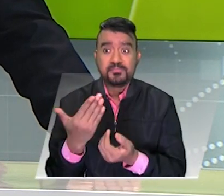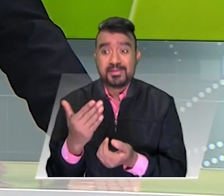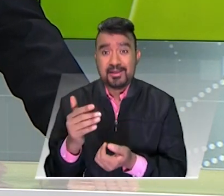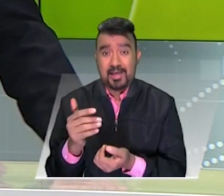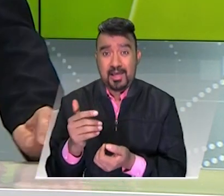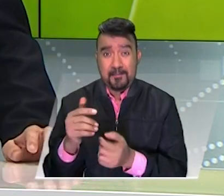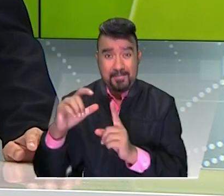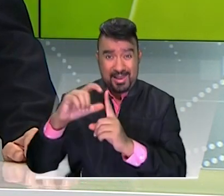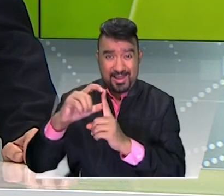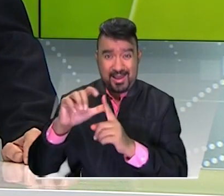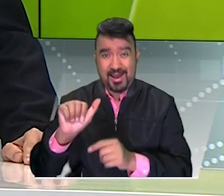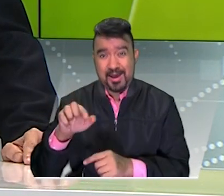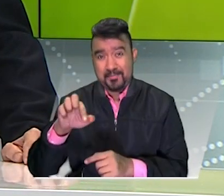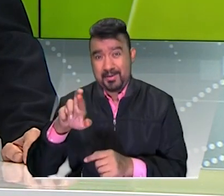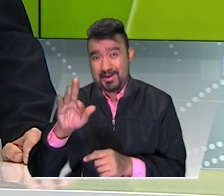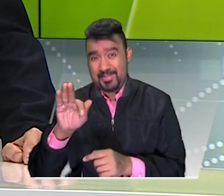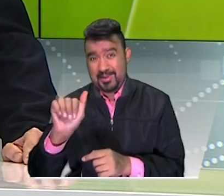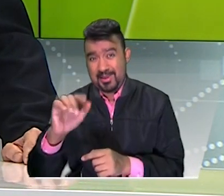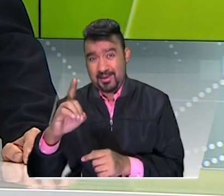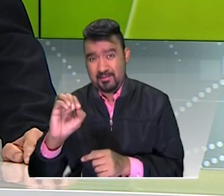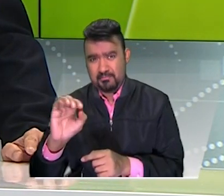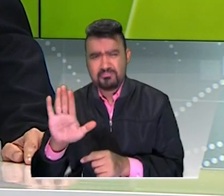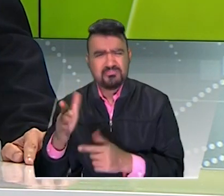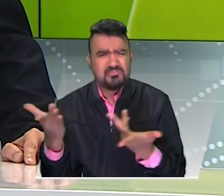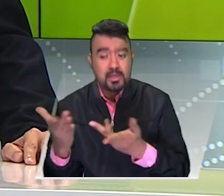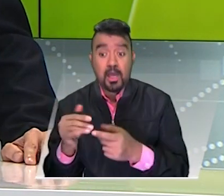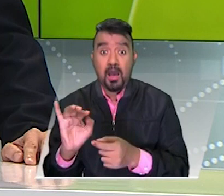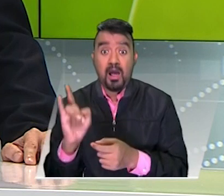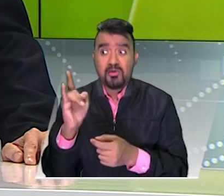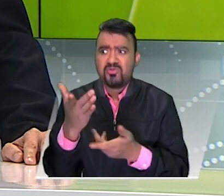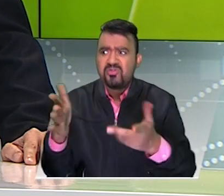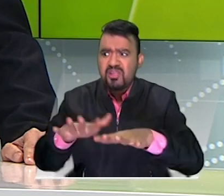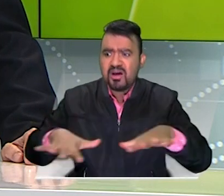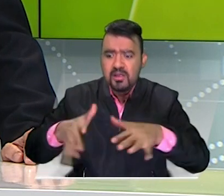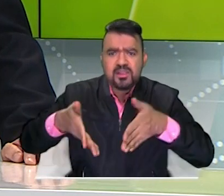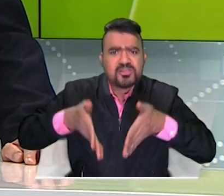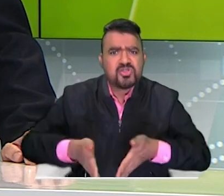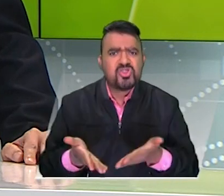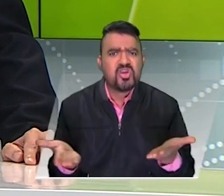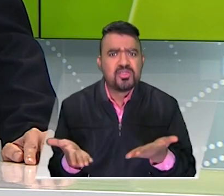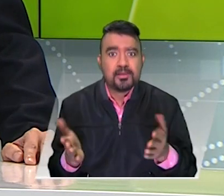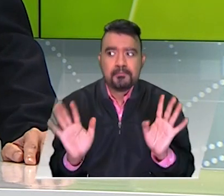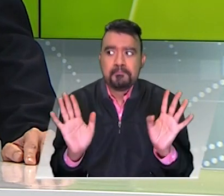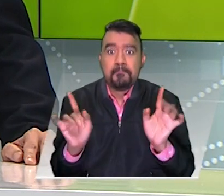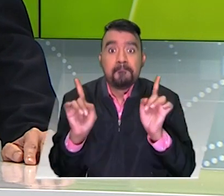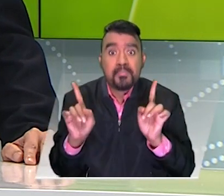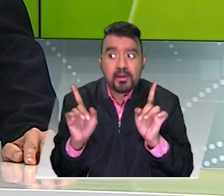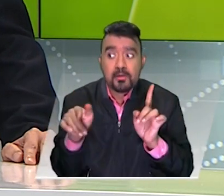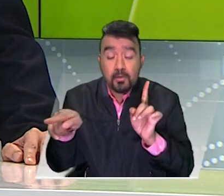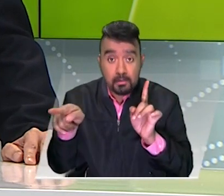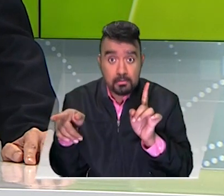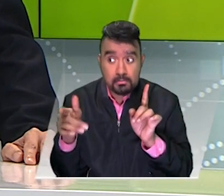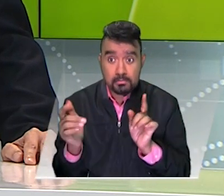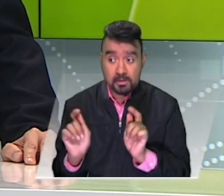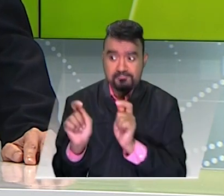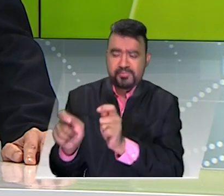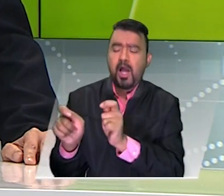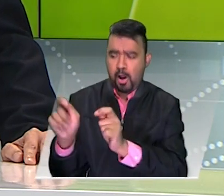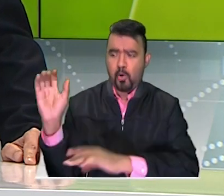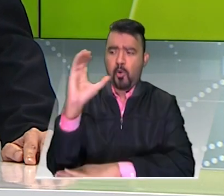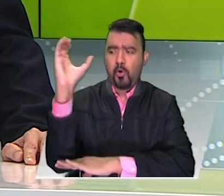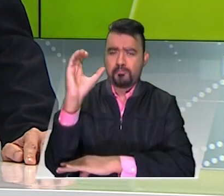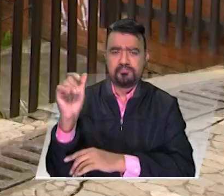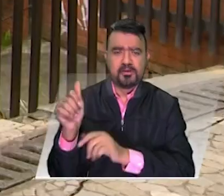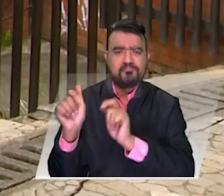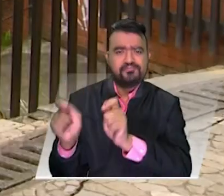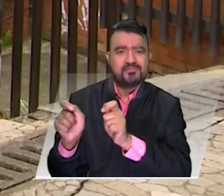pues bien les contaremos el caso de un niño que si bien nació en envigado colombiano le otorga la nacionalidad